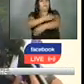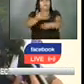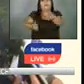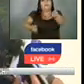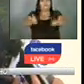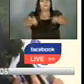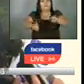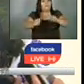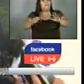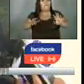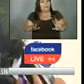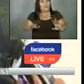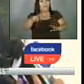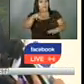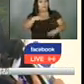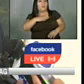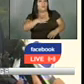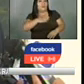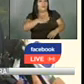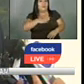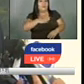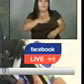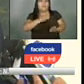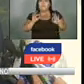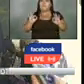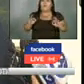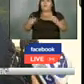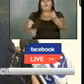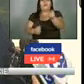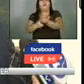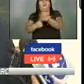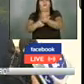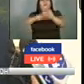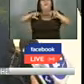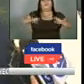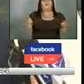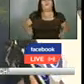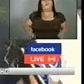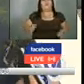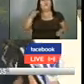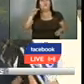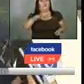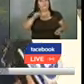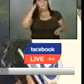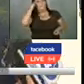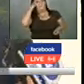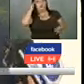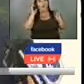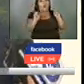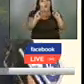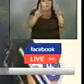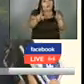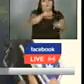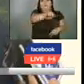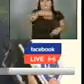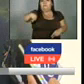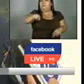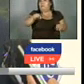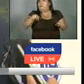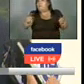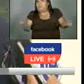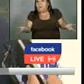en esta adopción son los que tienen el apoyo gubernamental. Es primariamente abrirle las opciones al público salvadoreño